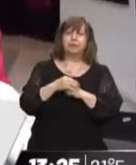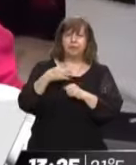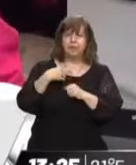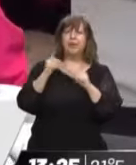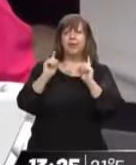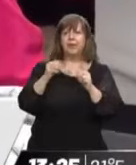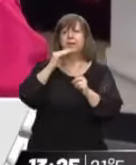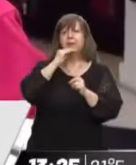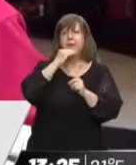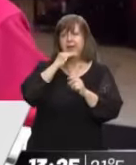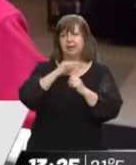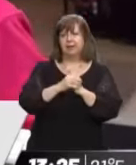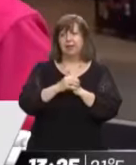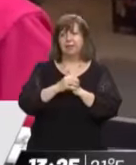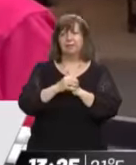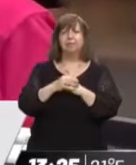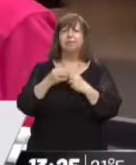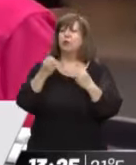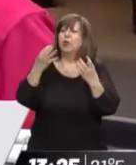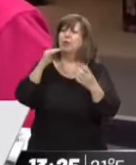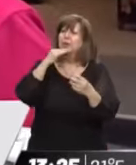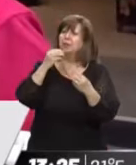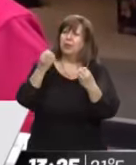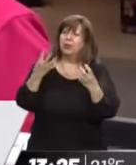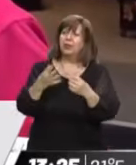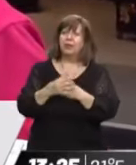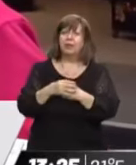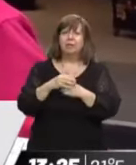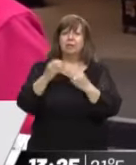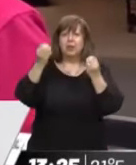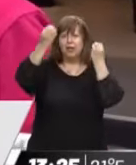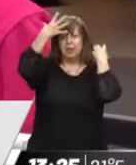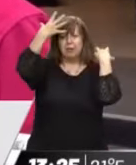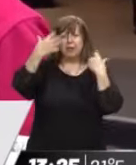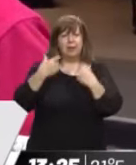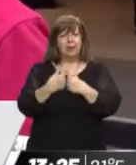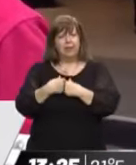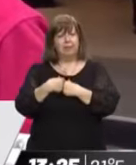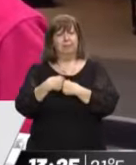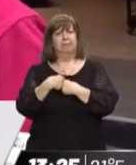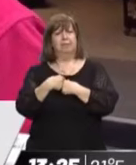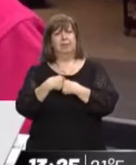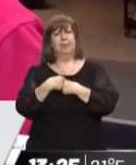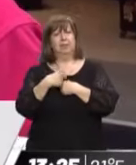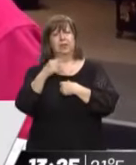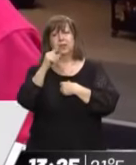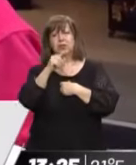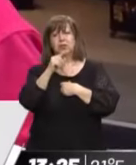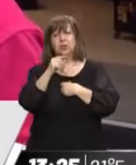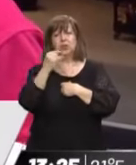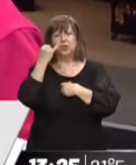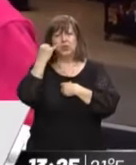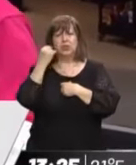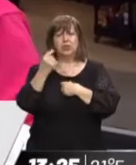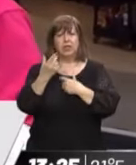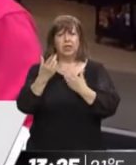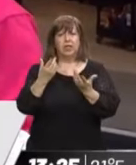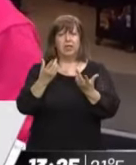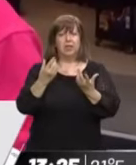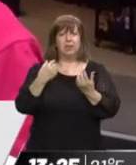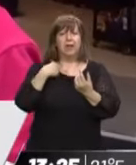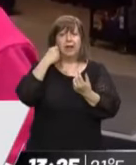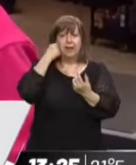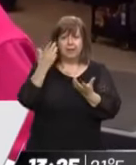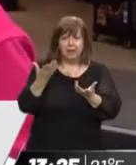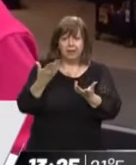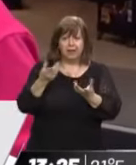Massa también. ¿Por qué? Y porque este Milei para mí es algo, ya estamos viviendo y pasando, mira mi edad que tengo,